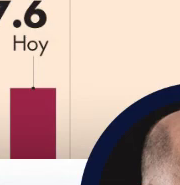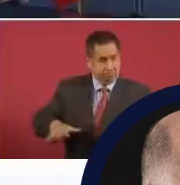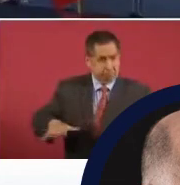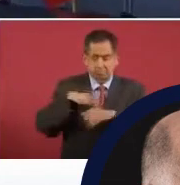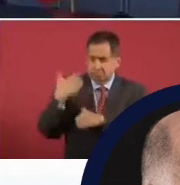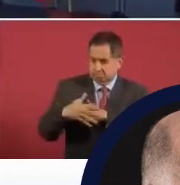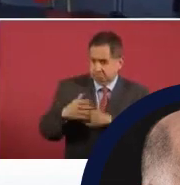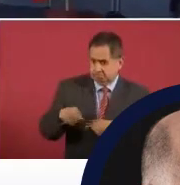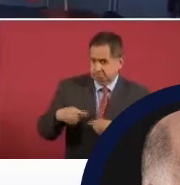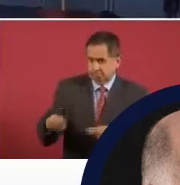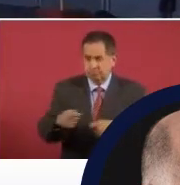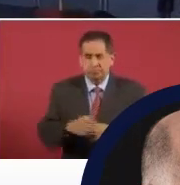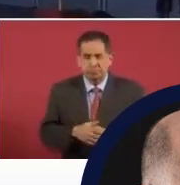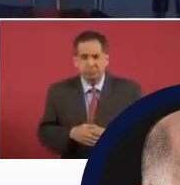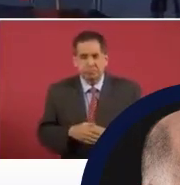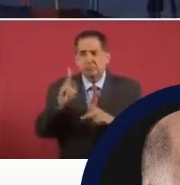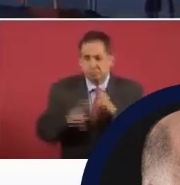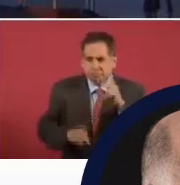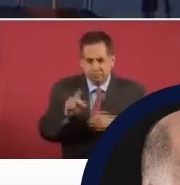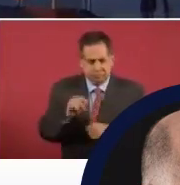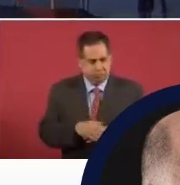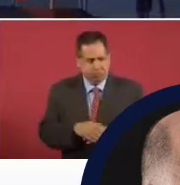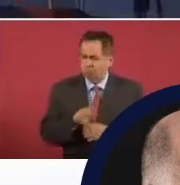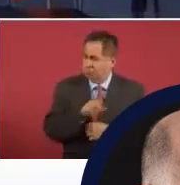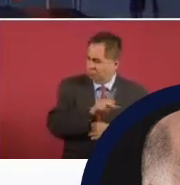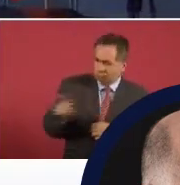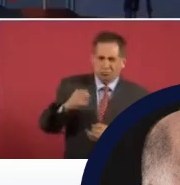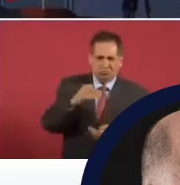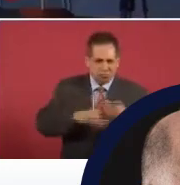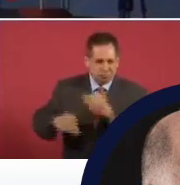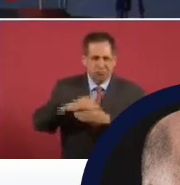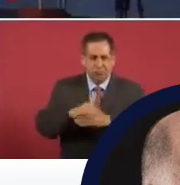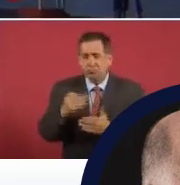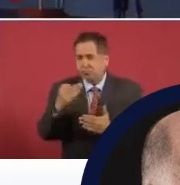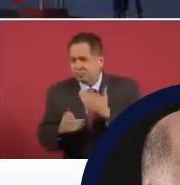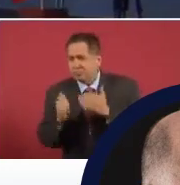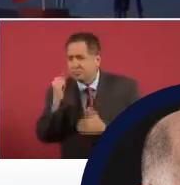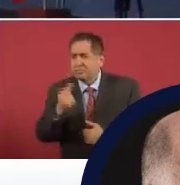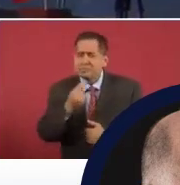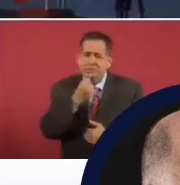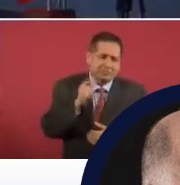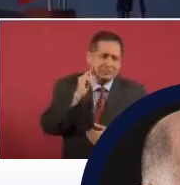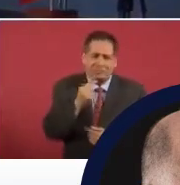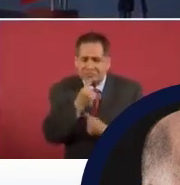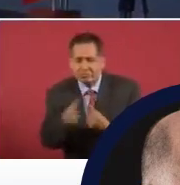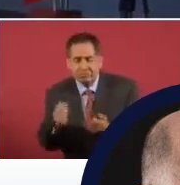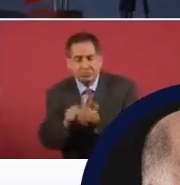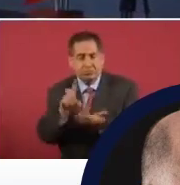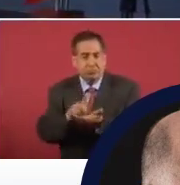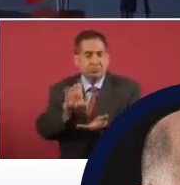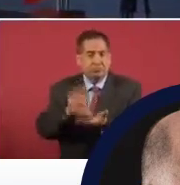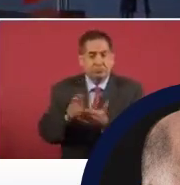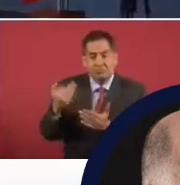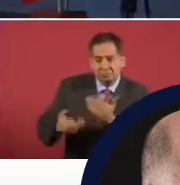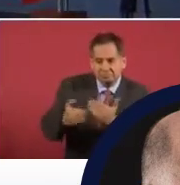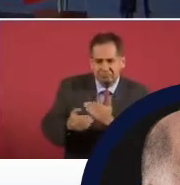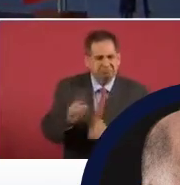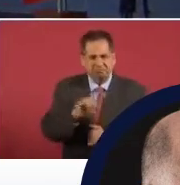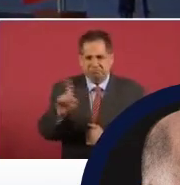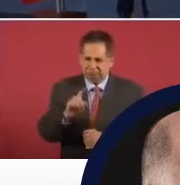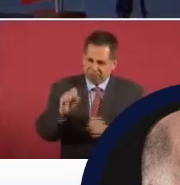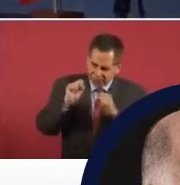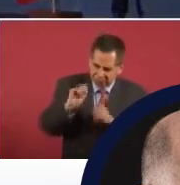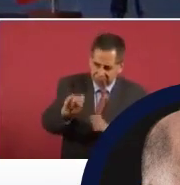primer año, Peña cayó 6, Calderón cayó 5, Fox cayó 20. Entonces, sus